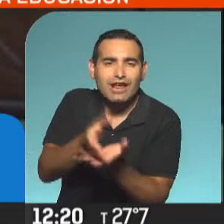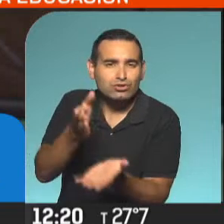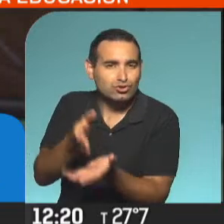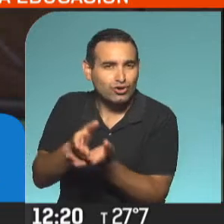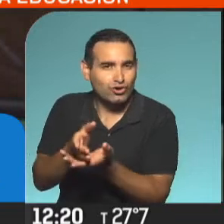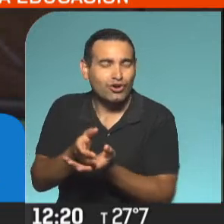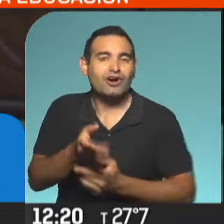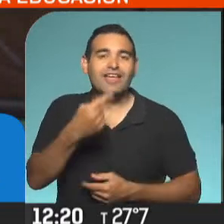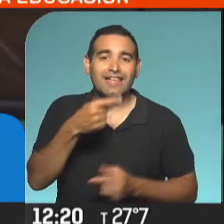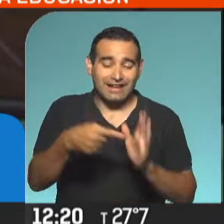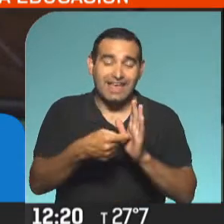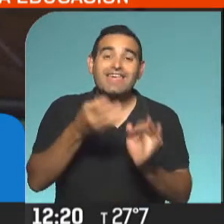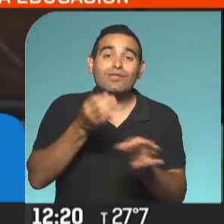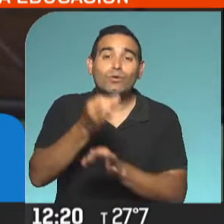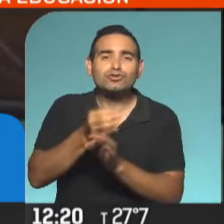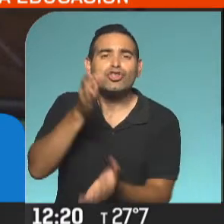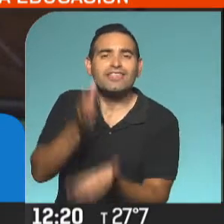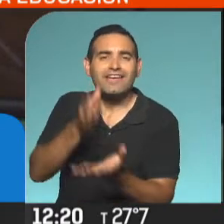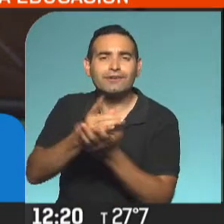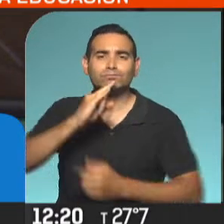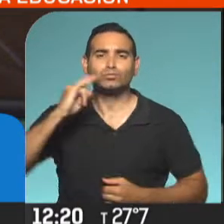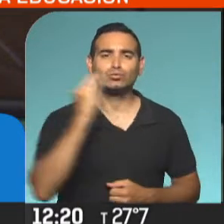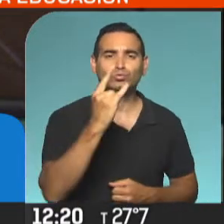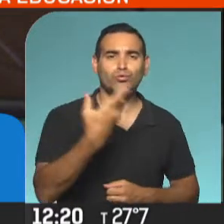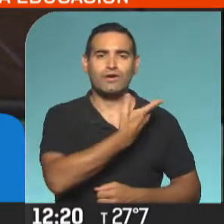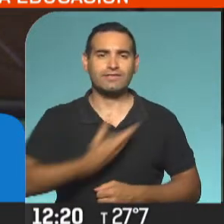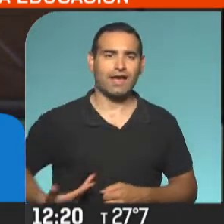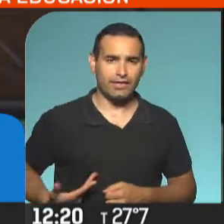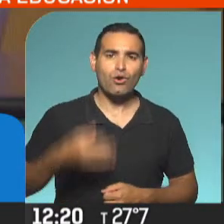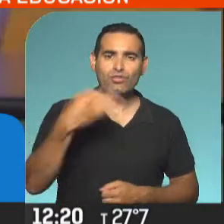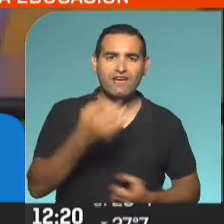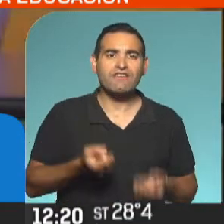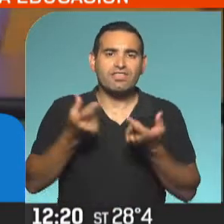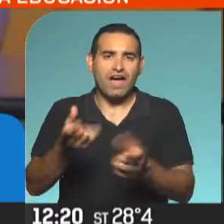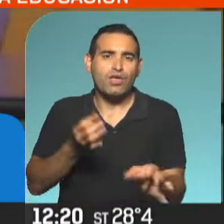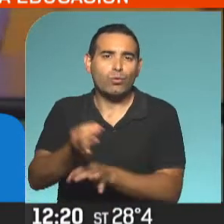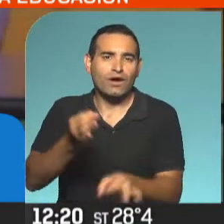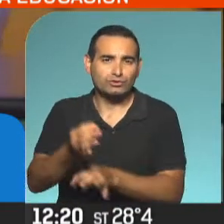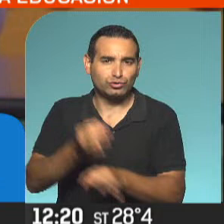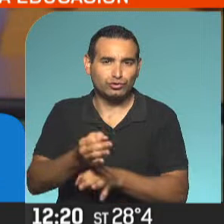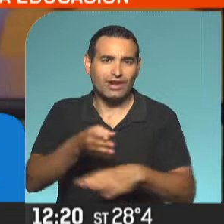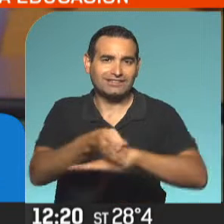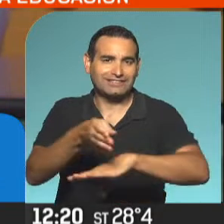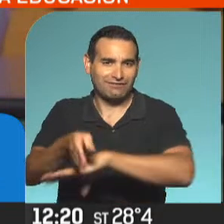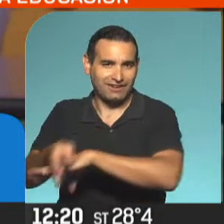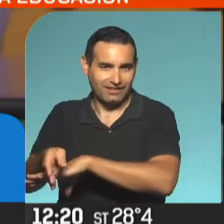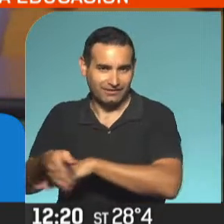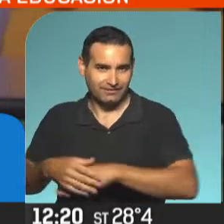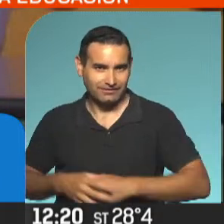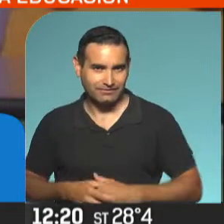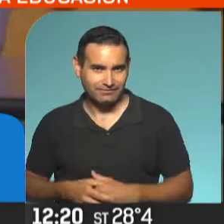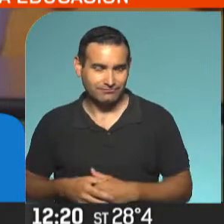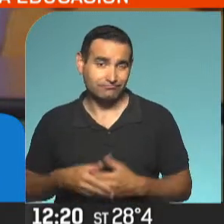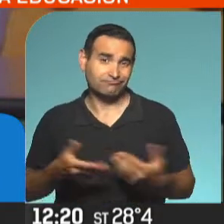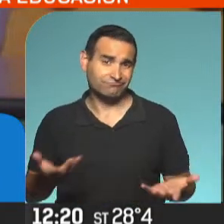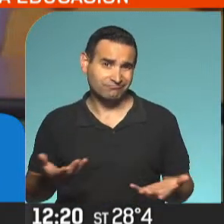nos dice que la educación es un derecho y que es el Estado quien debe garantizar las condiciones para que la educación pueda desarrollarse.